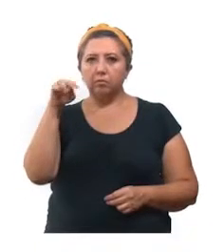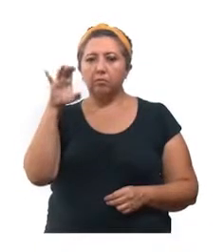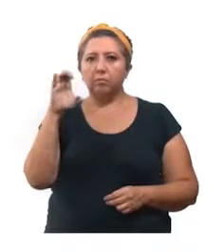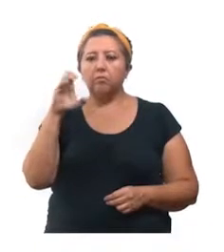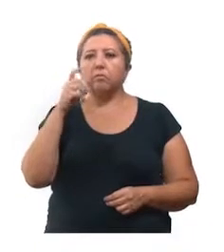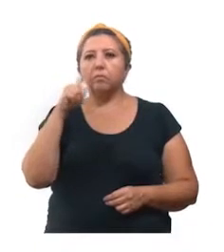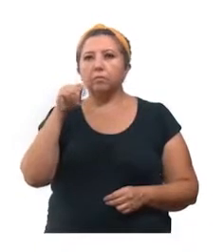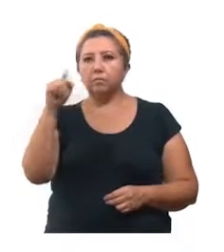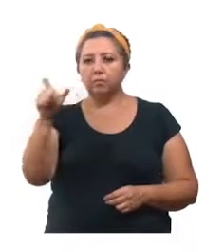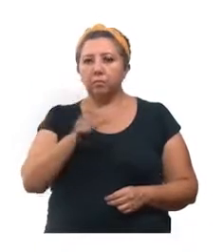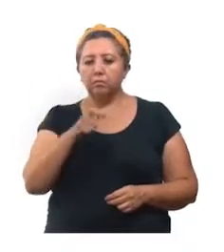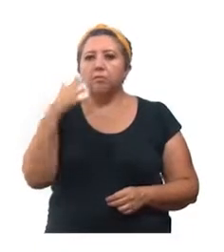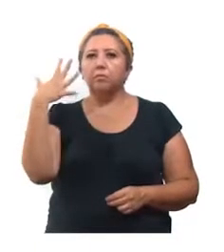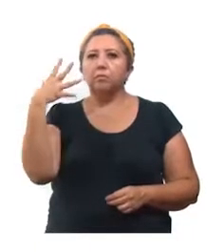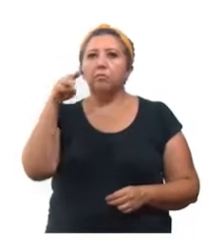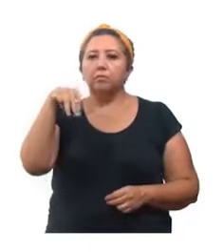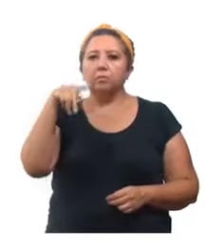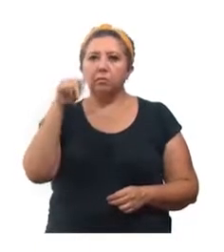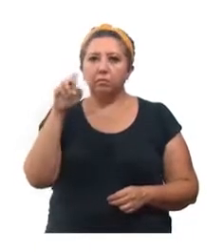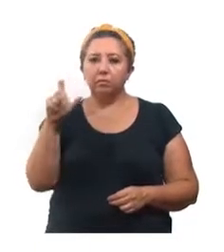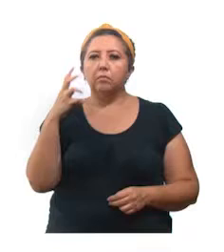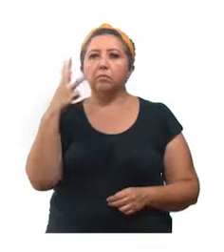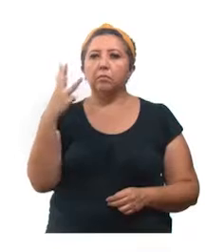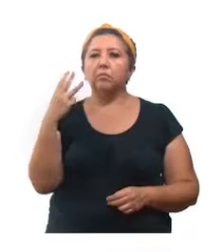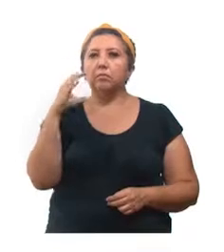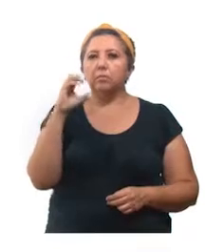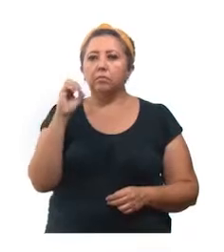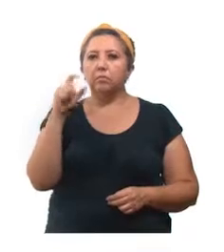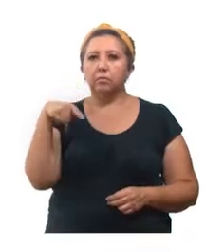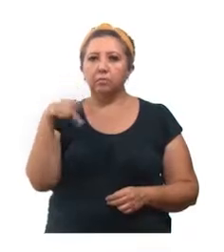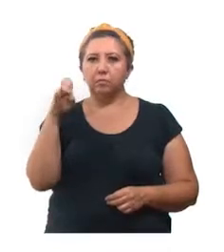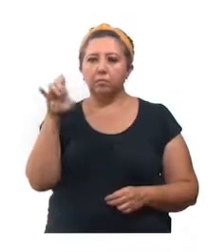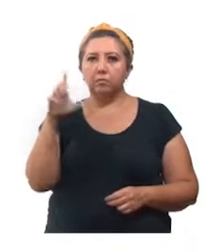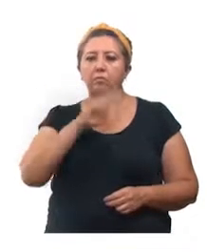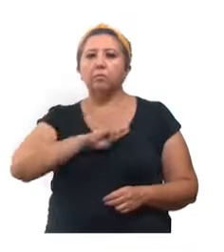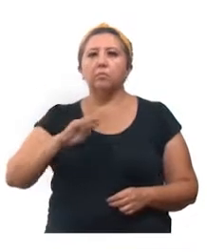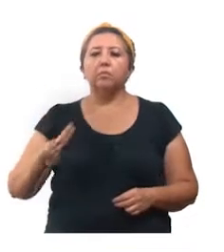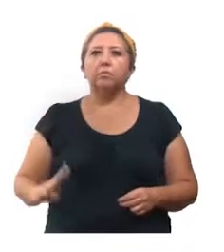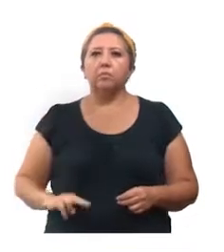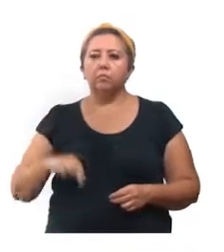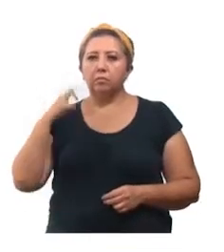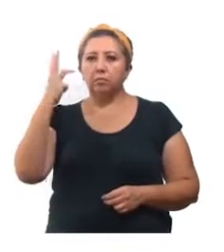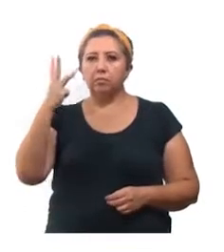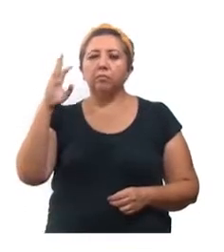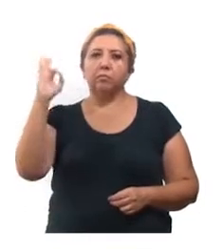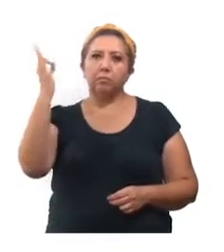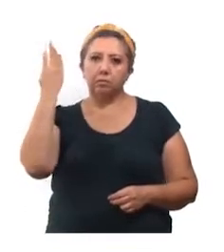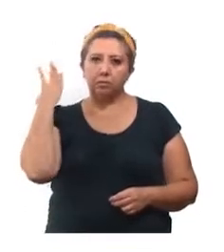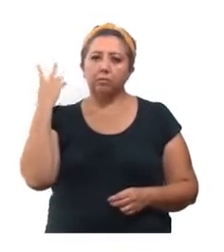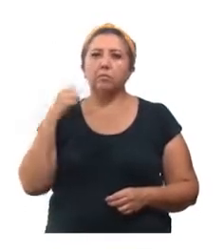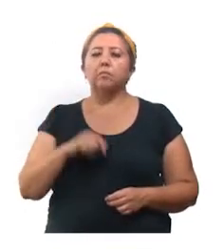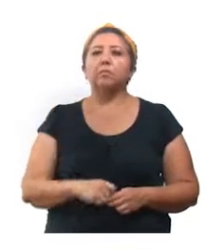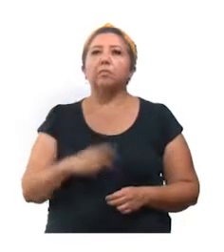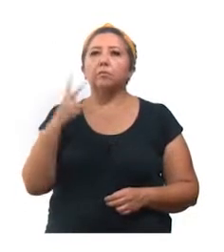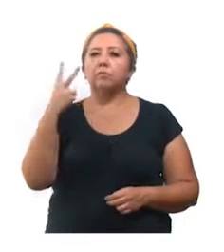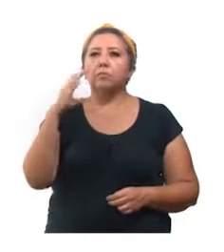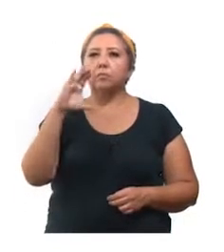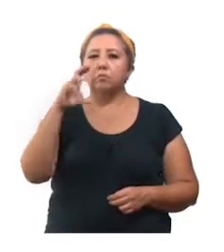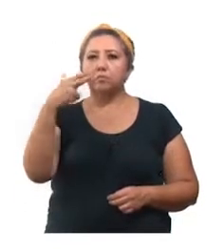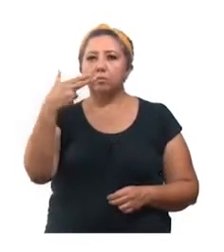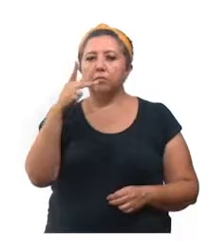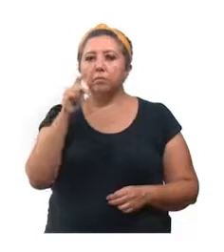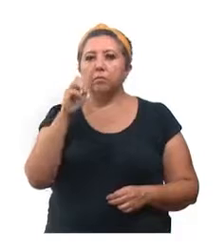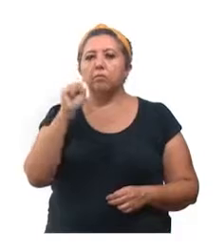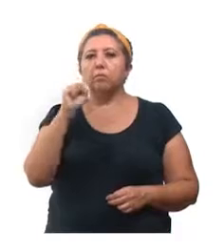Tecash, Tizimín, 5 en Motul, 3 en Concal, Ixil y Umam, y 3 foráneos, 2 en Chapap,